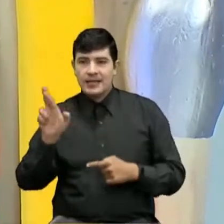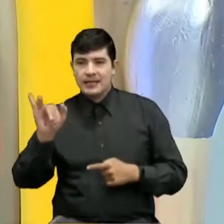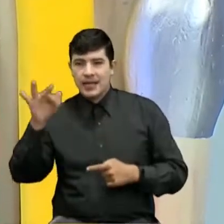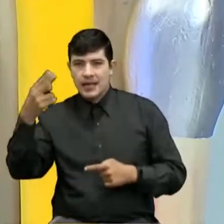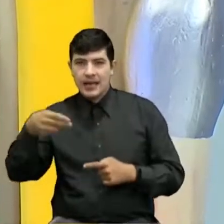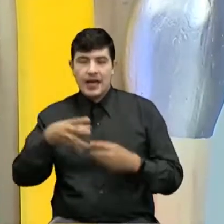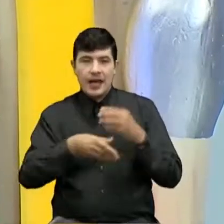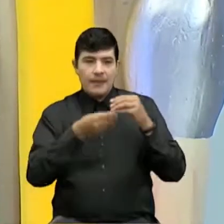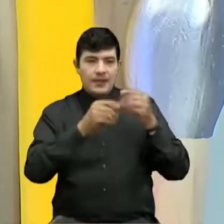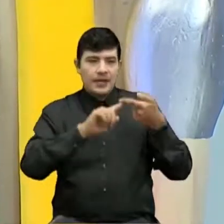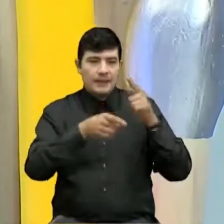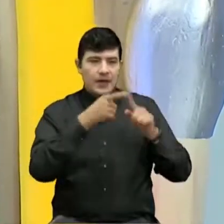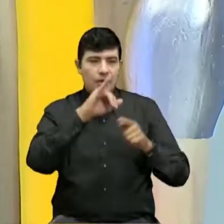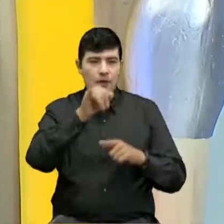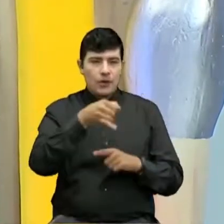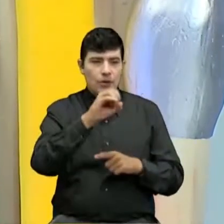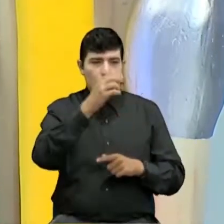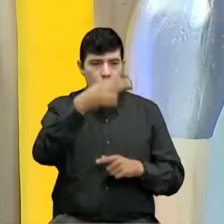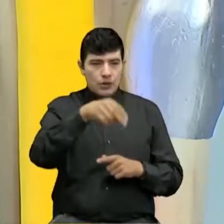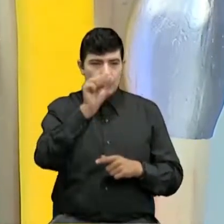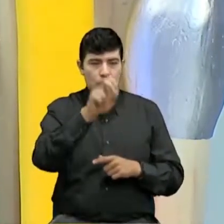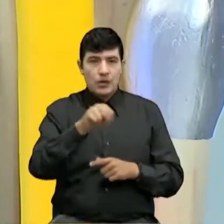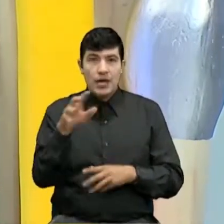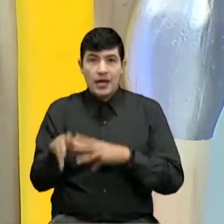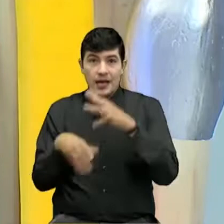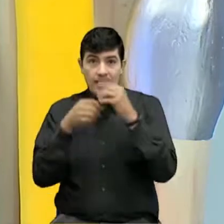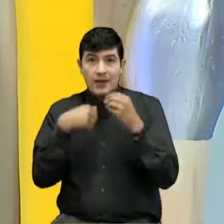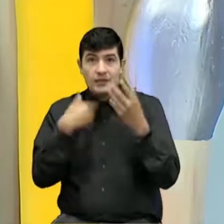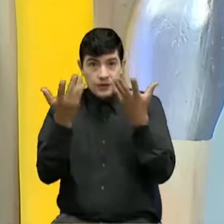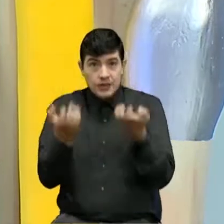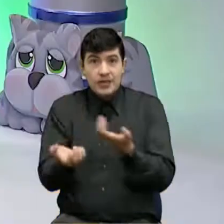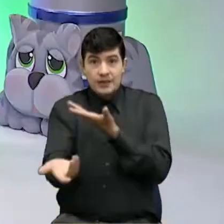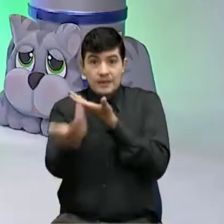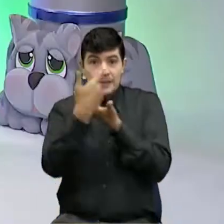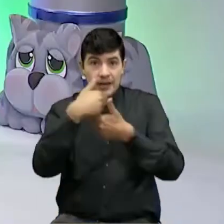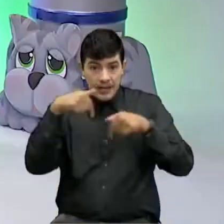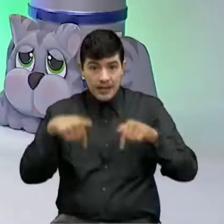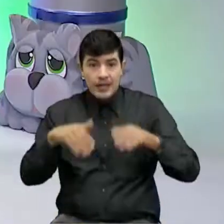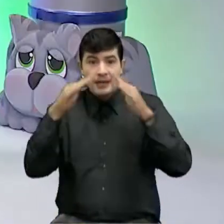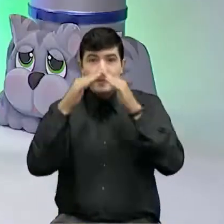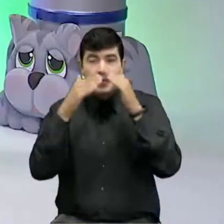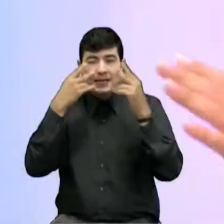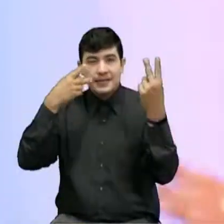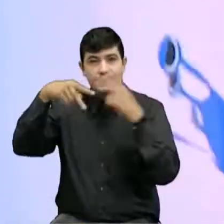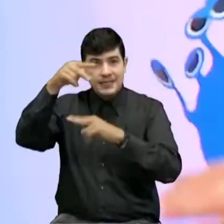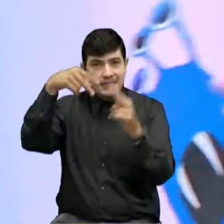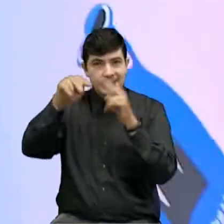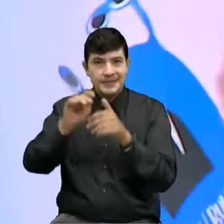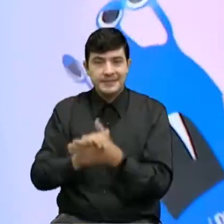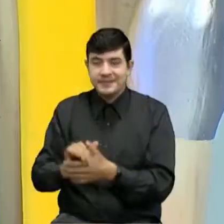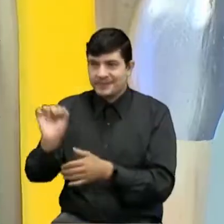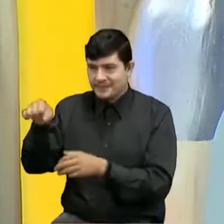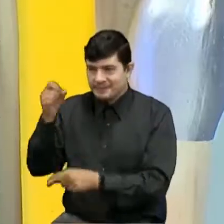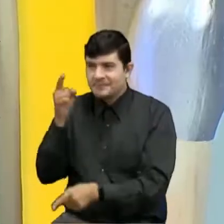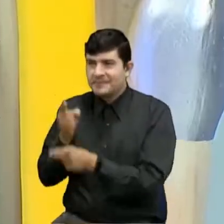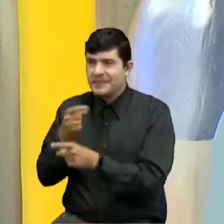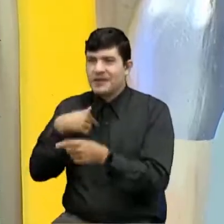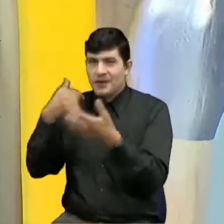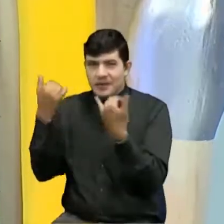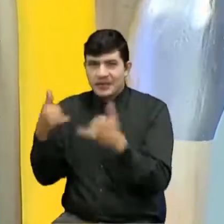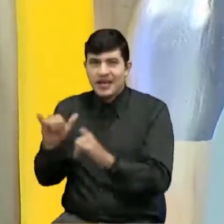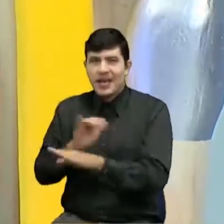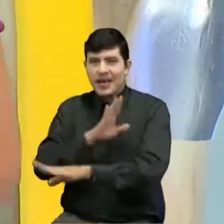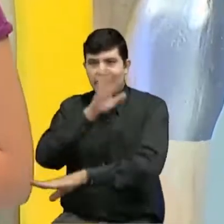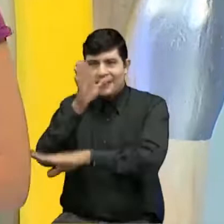Johan, y también quiero que vengan a mi casita a visitarme. Ah, bueno, debo contarles que yo ya fui a visitar